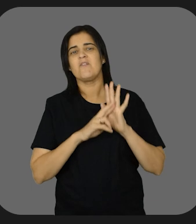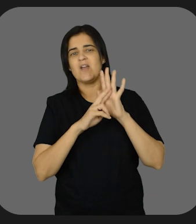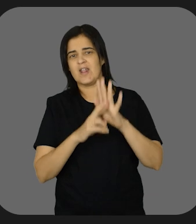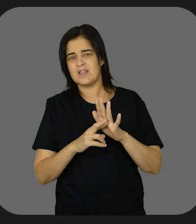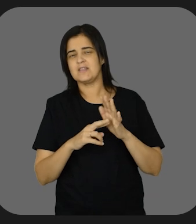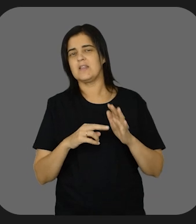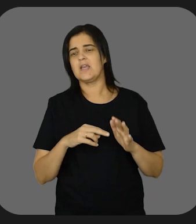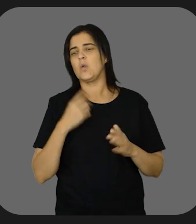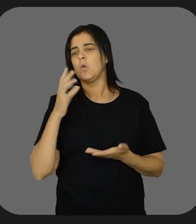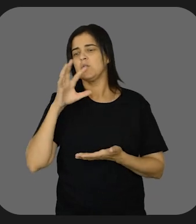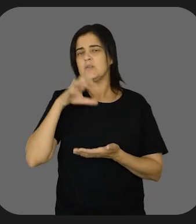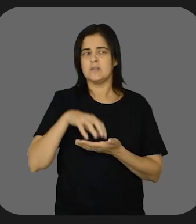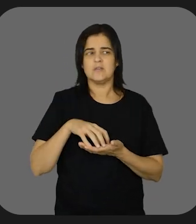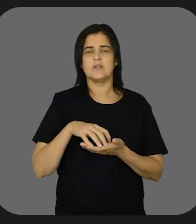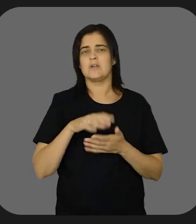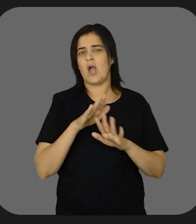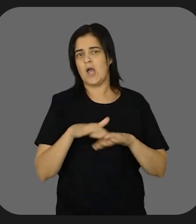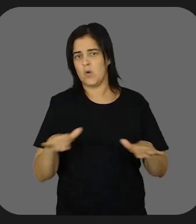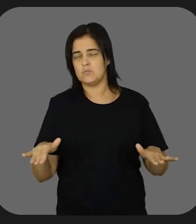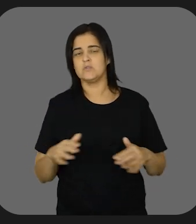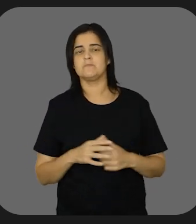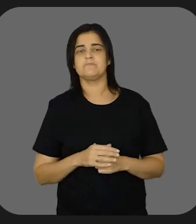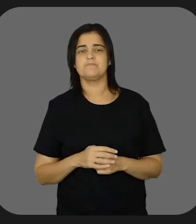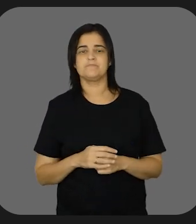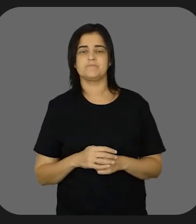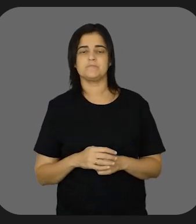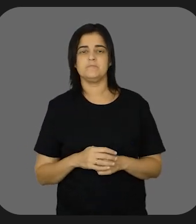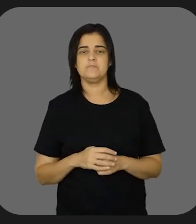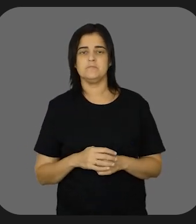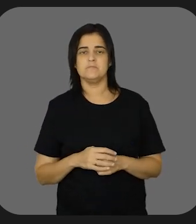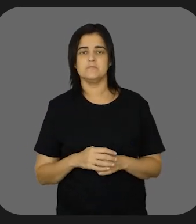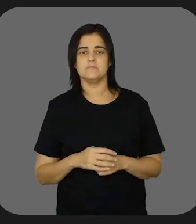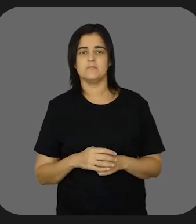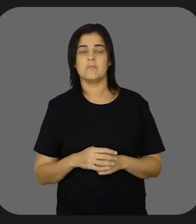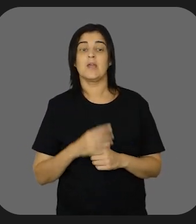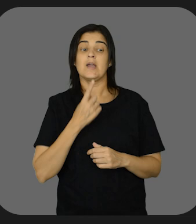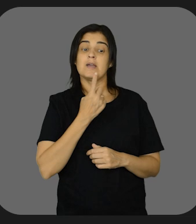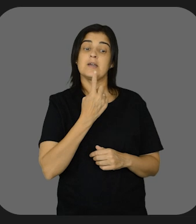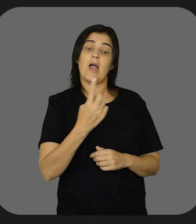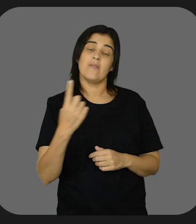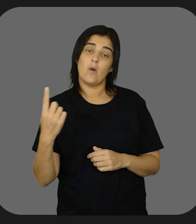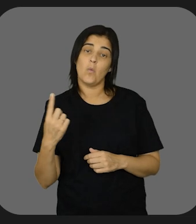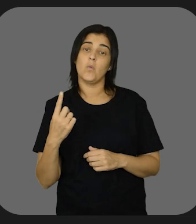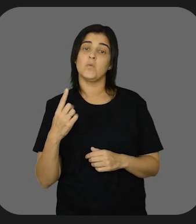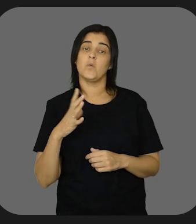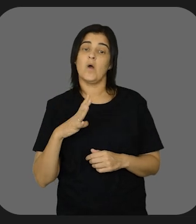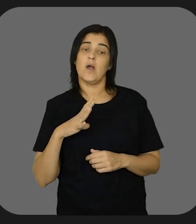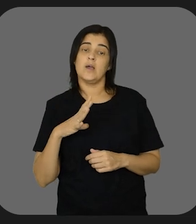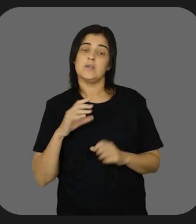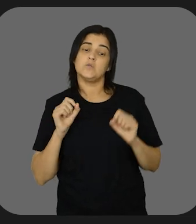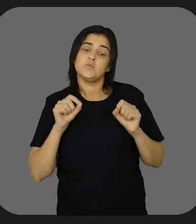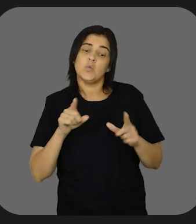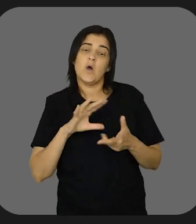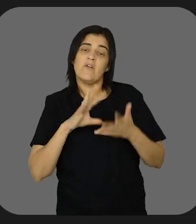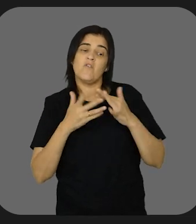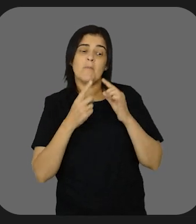tocado estar algunas veces con los gurises. Y, y claro, y cada uno tiene sus, ¿no? Su